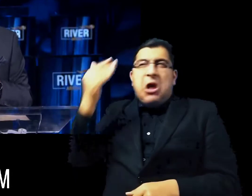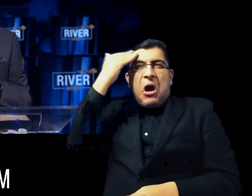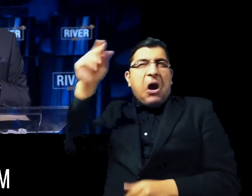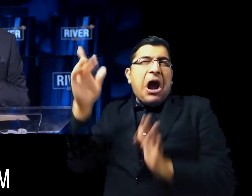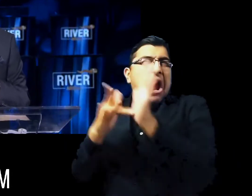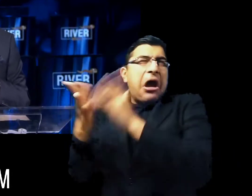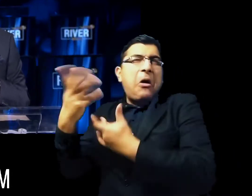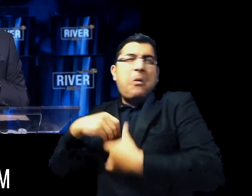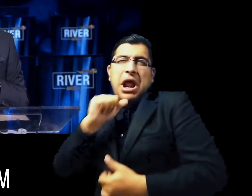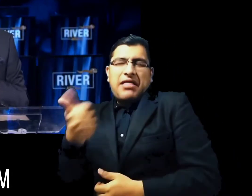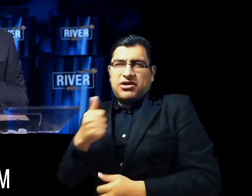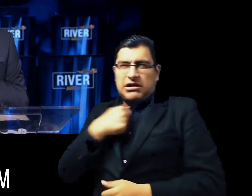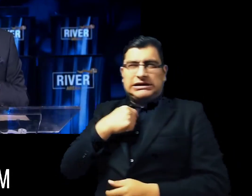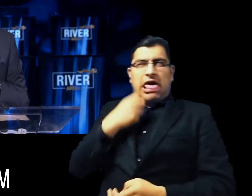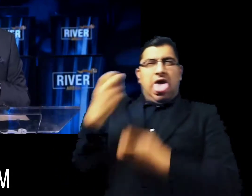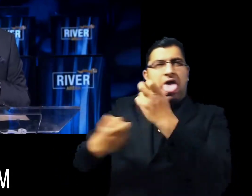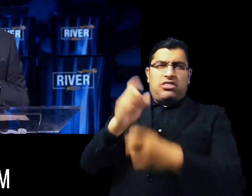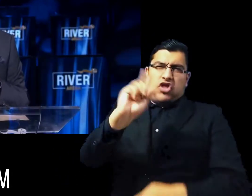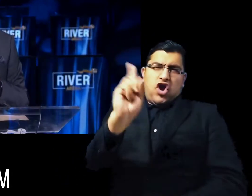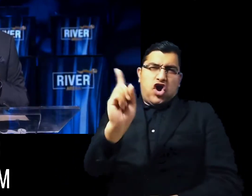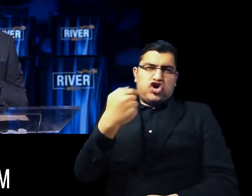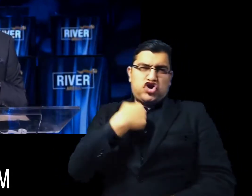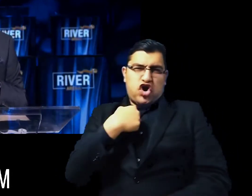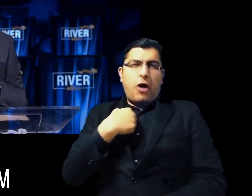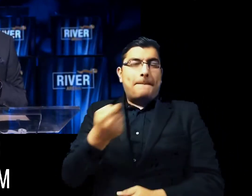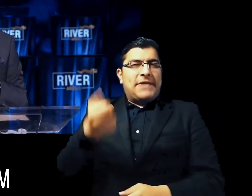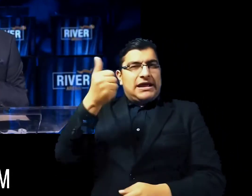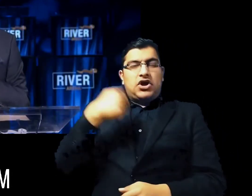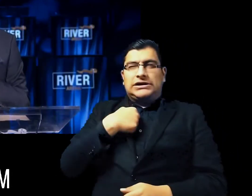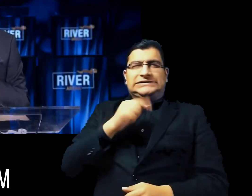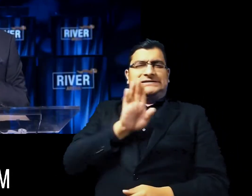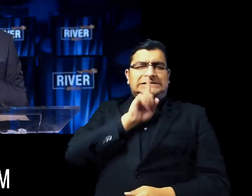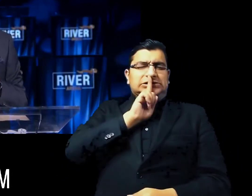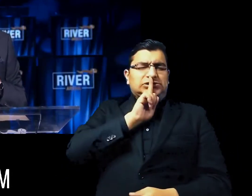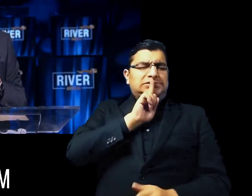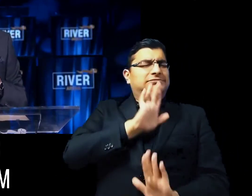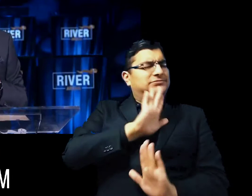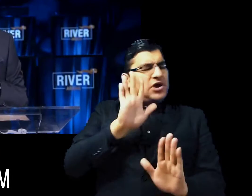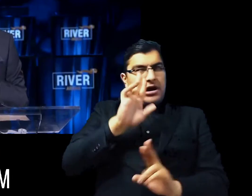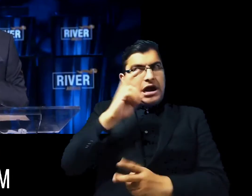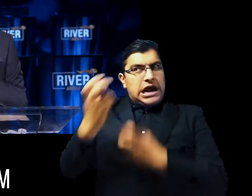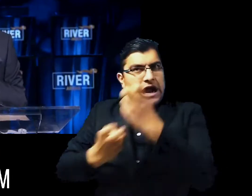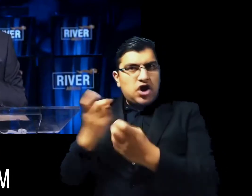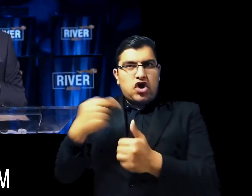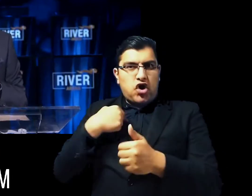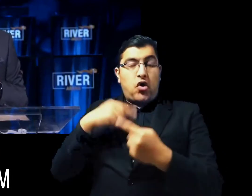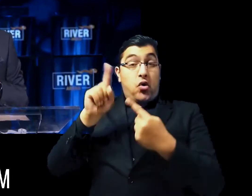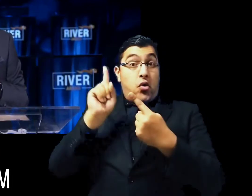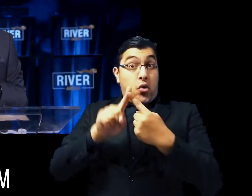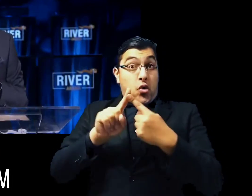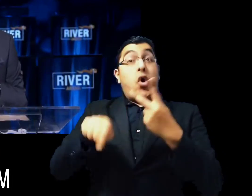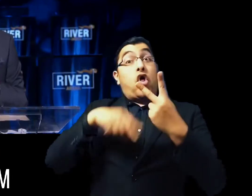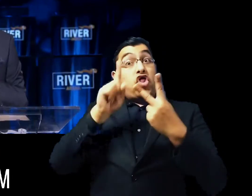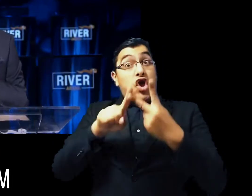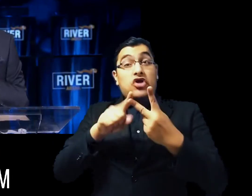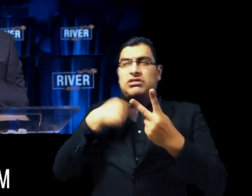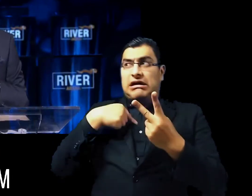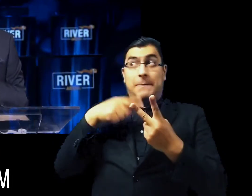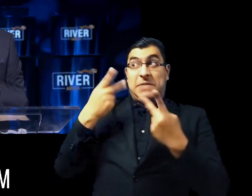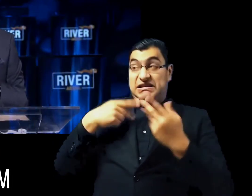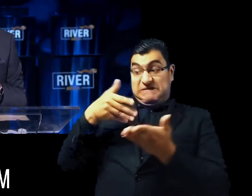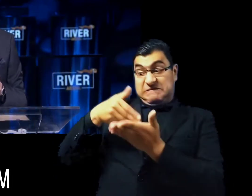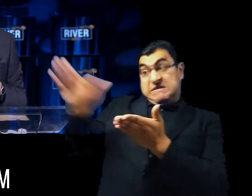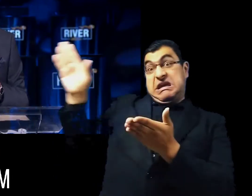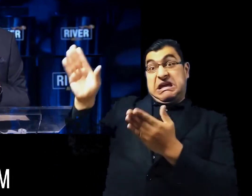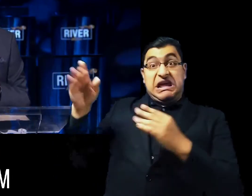Yo me comprometí, digo, me voy a resistir a juzgar a alguien sea como sea. Prometí jamás, segundo, expulsar a nadie de